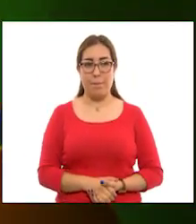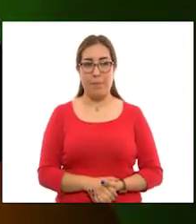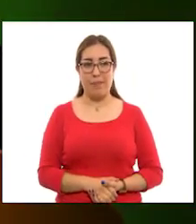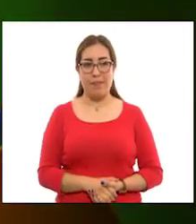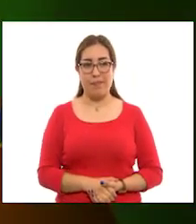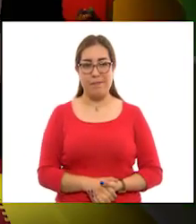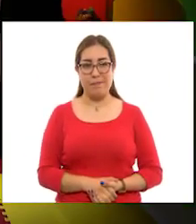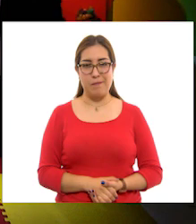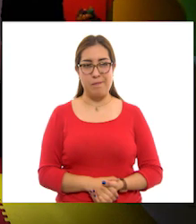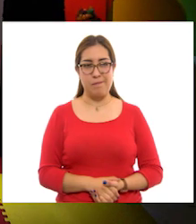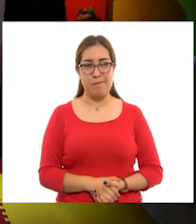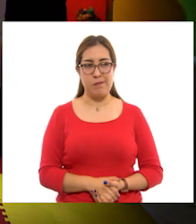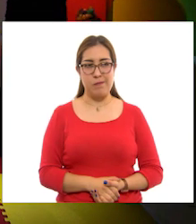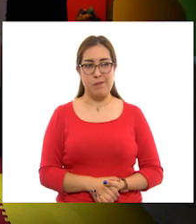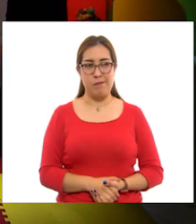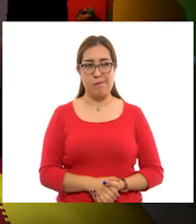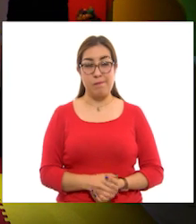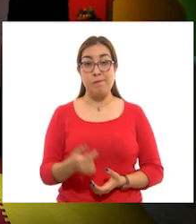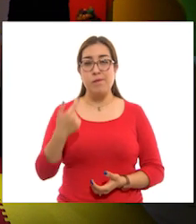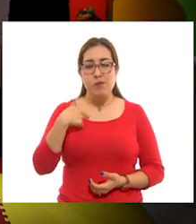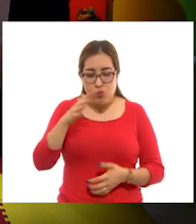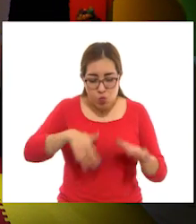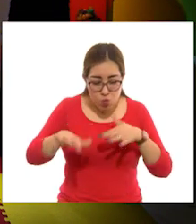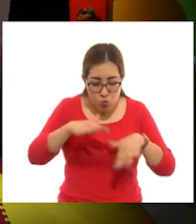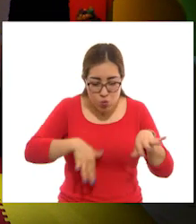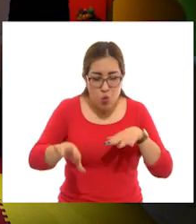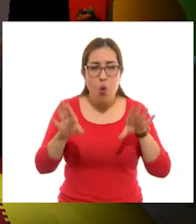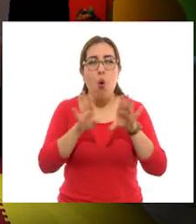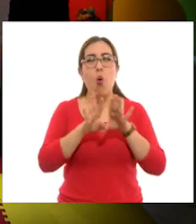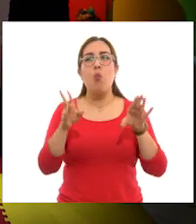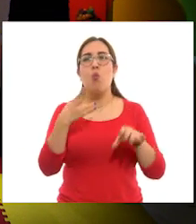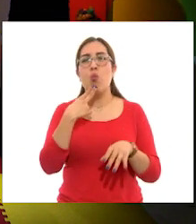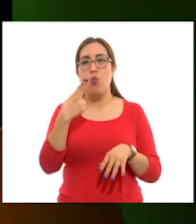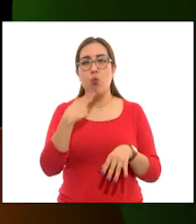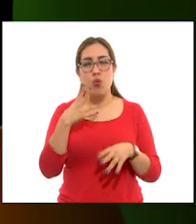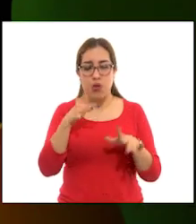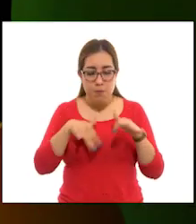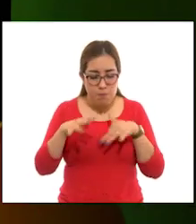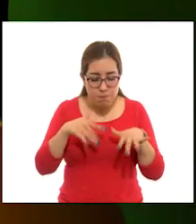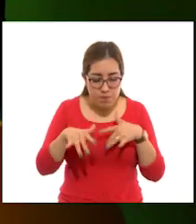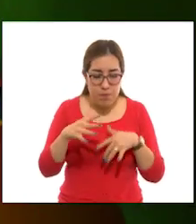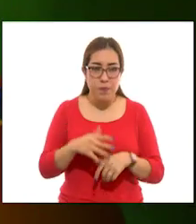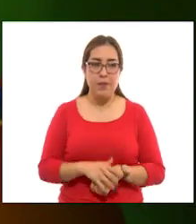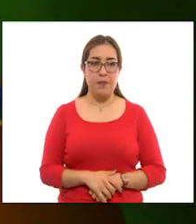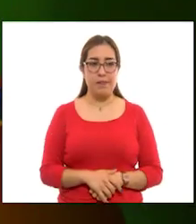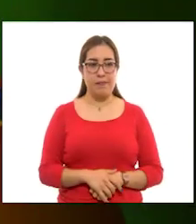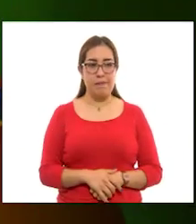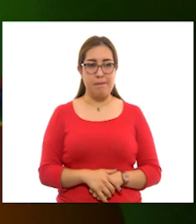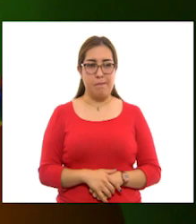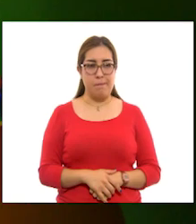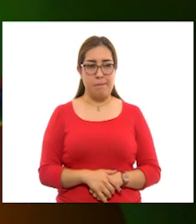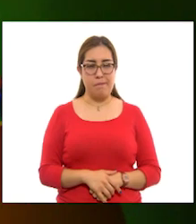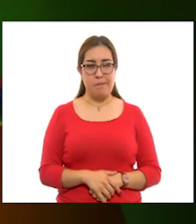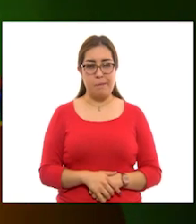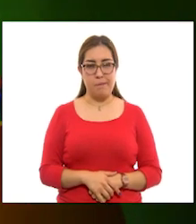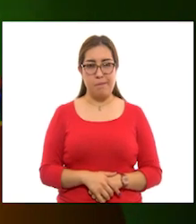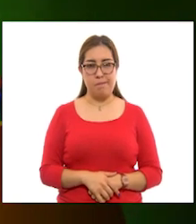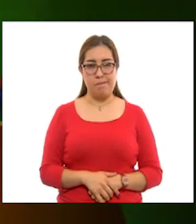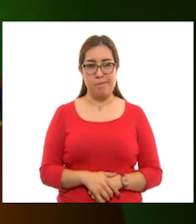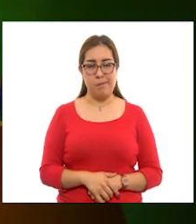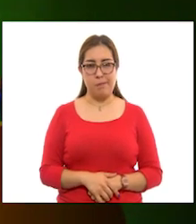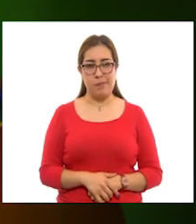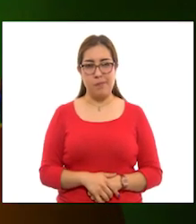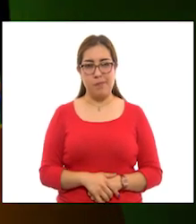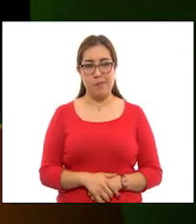Y yo busco en la caja algo que pueda servir. A ver, este... ¡No, no, no! ¡Ay, sí, sí, sí, sí! ¡Lo tengo!